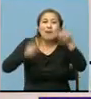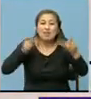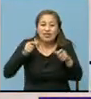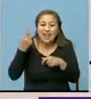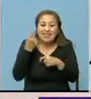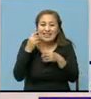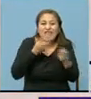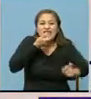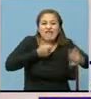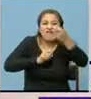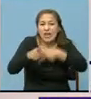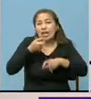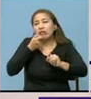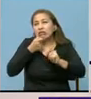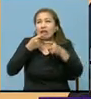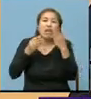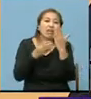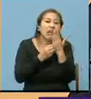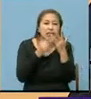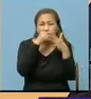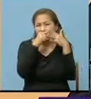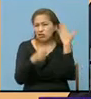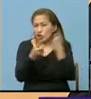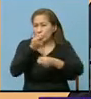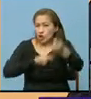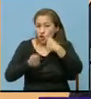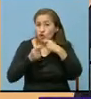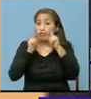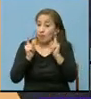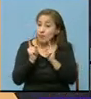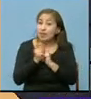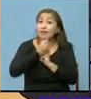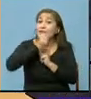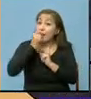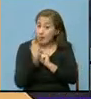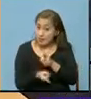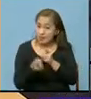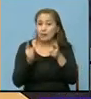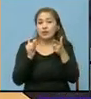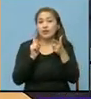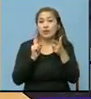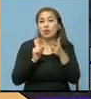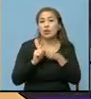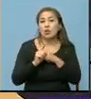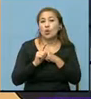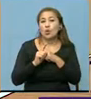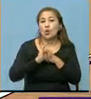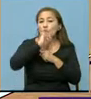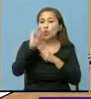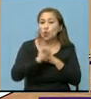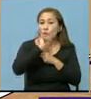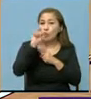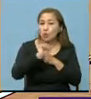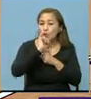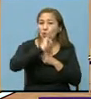locales estamos hablando de corralones carnicerías inclusive algunos medios de prensa hablamos hablamos también